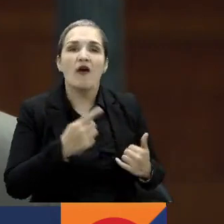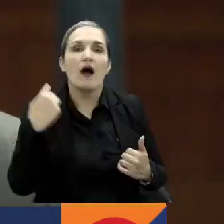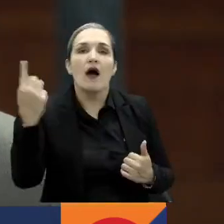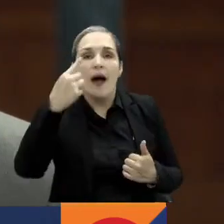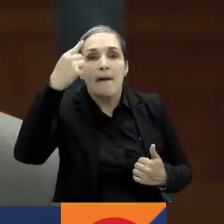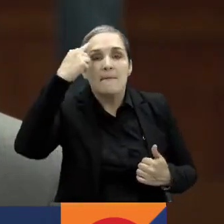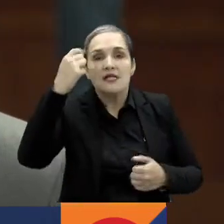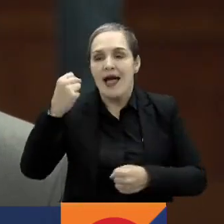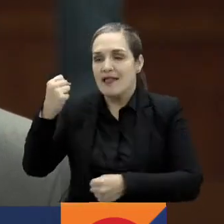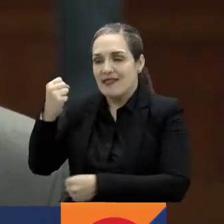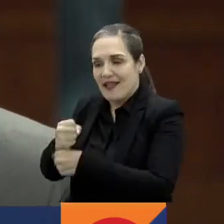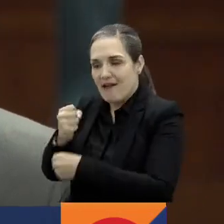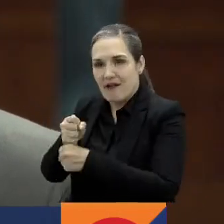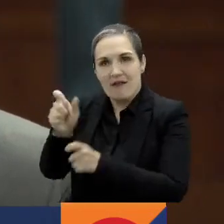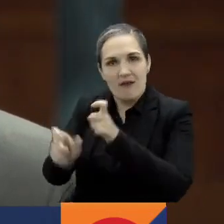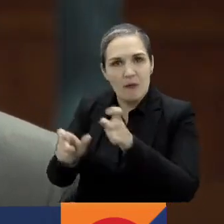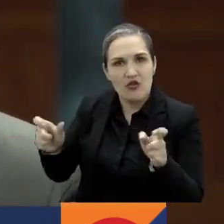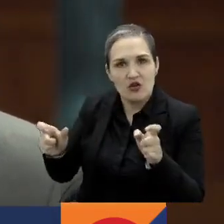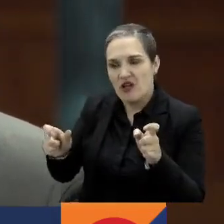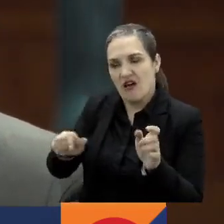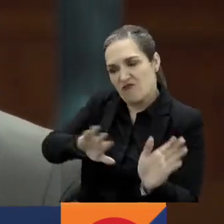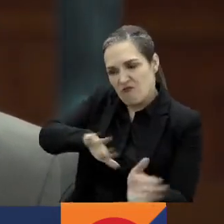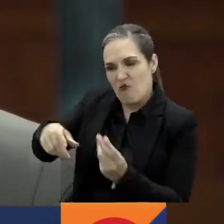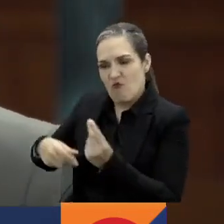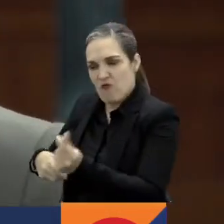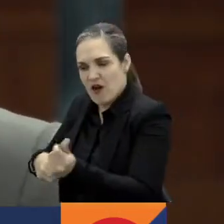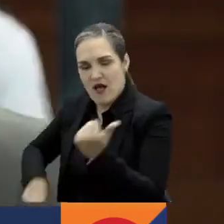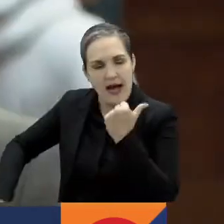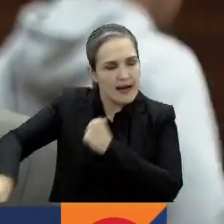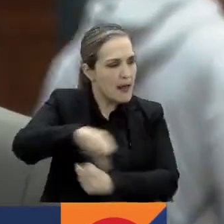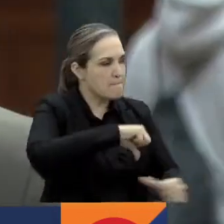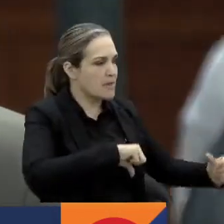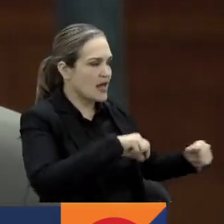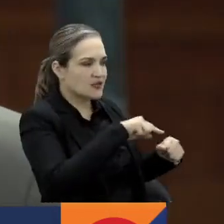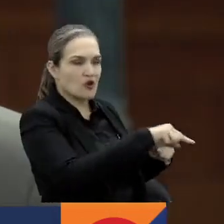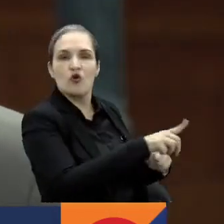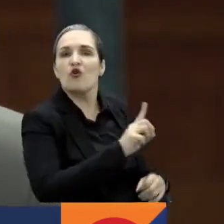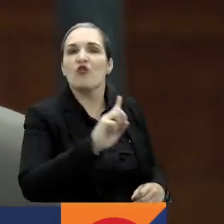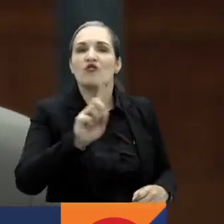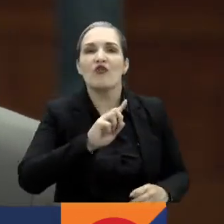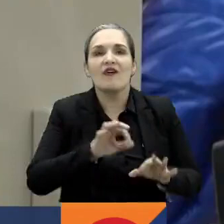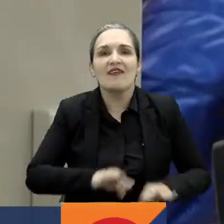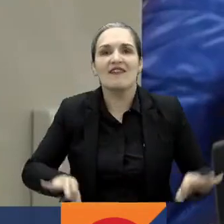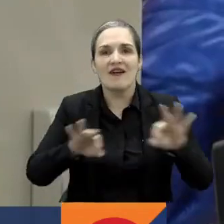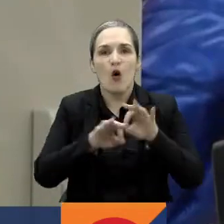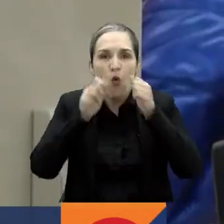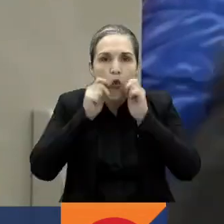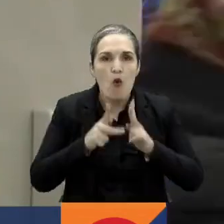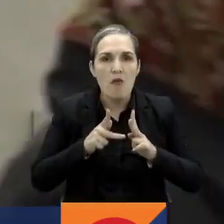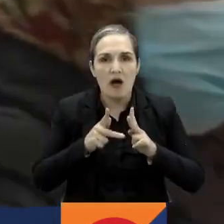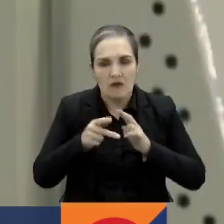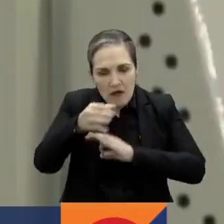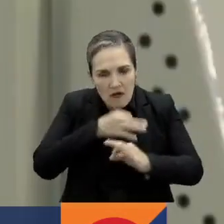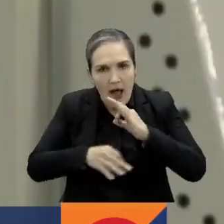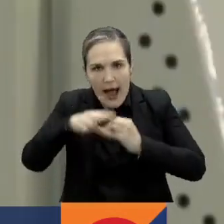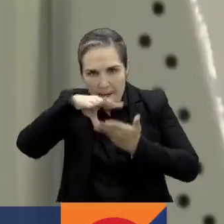reemplazando directamente a las personas, cuando las personas estamos llamados a administrar de una mejor forma la inteligencia artificial.